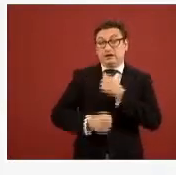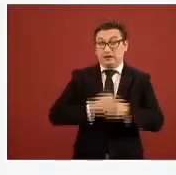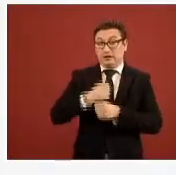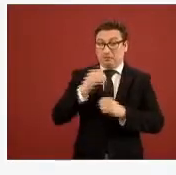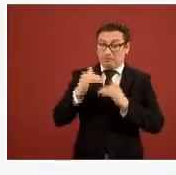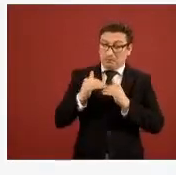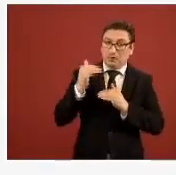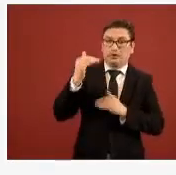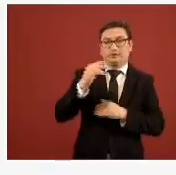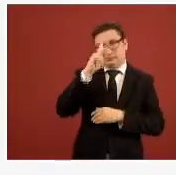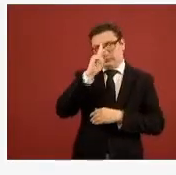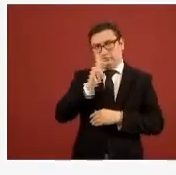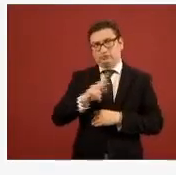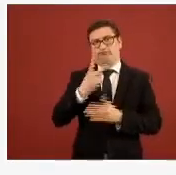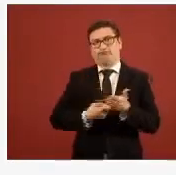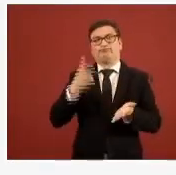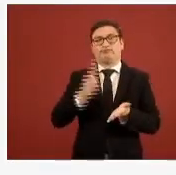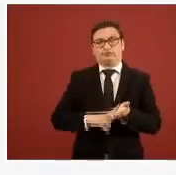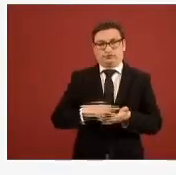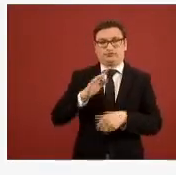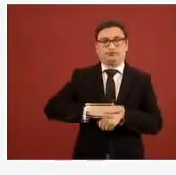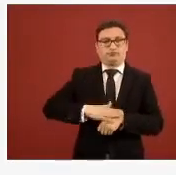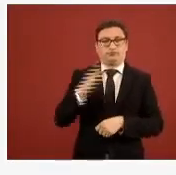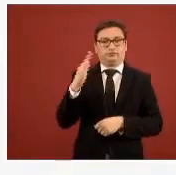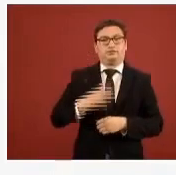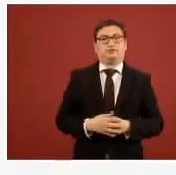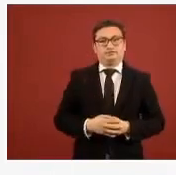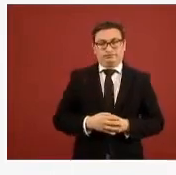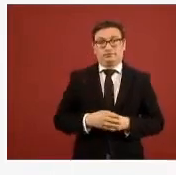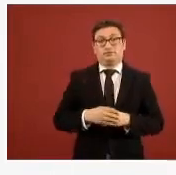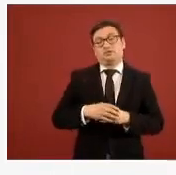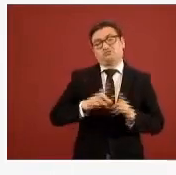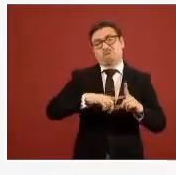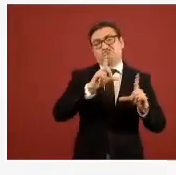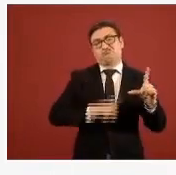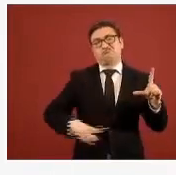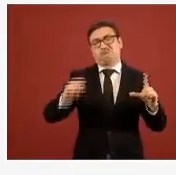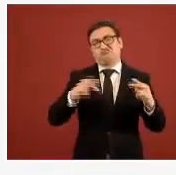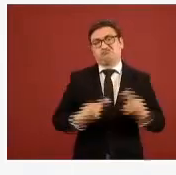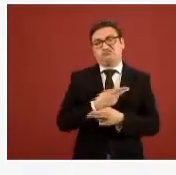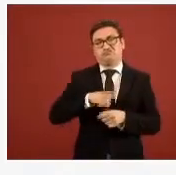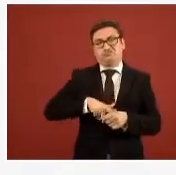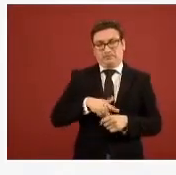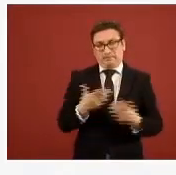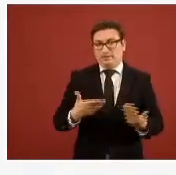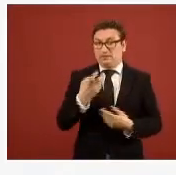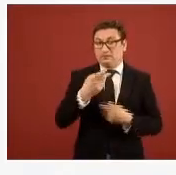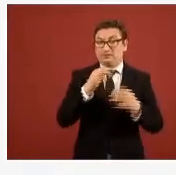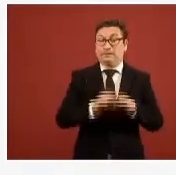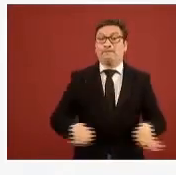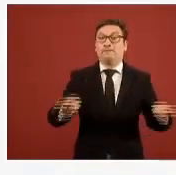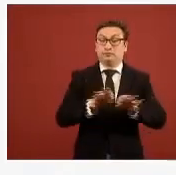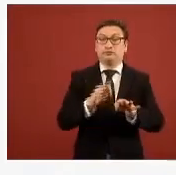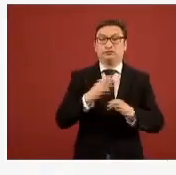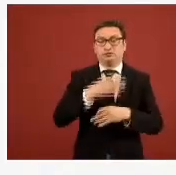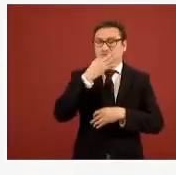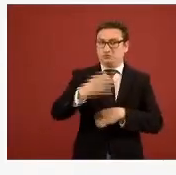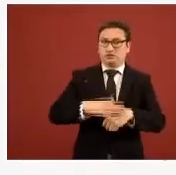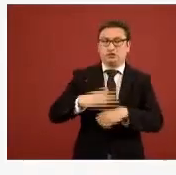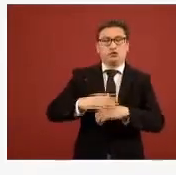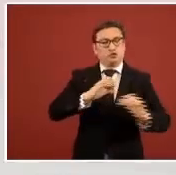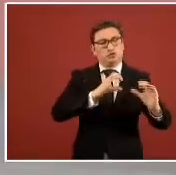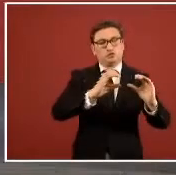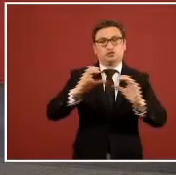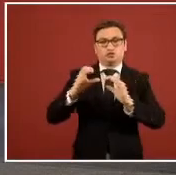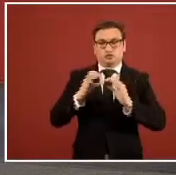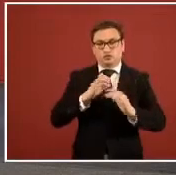y lógicamente es más del doble de la que estamos observando a nivel nacional, ¿no? Entonces, por eso siempre es importante mencionar la protección que debe